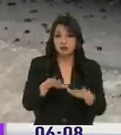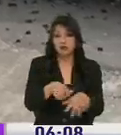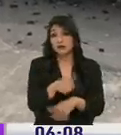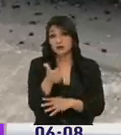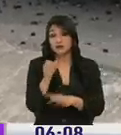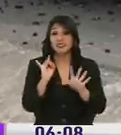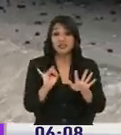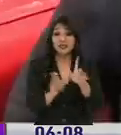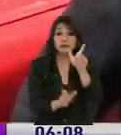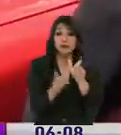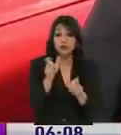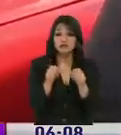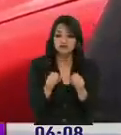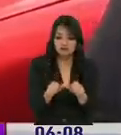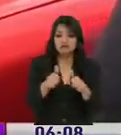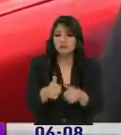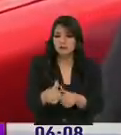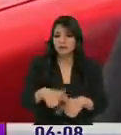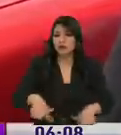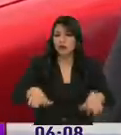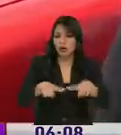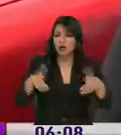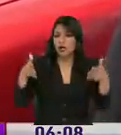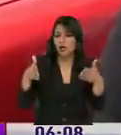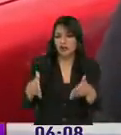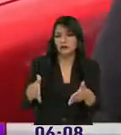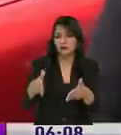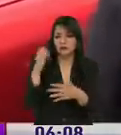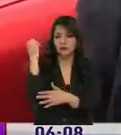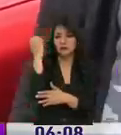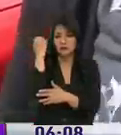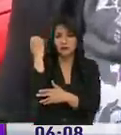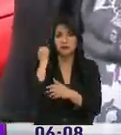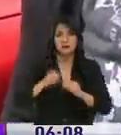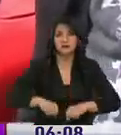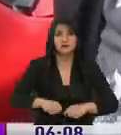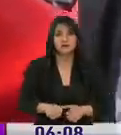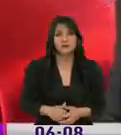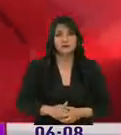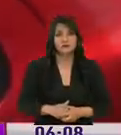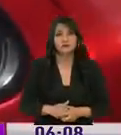otros 7 los atendieron en el mismo sitio del accidente.